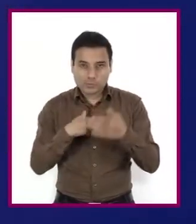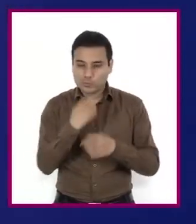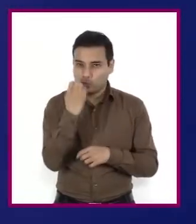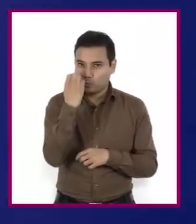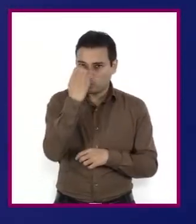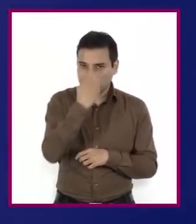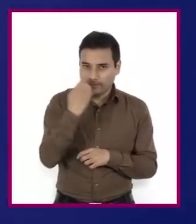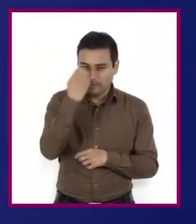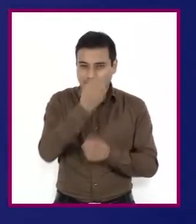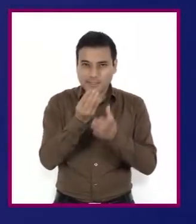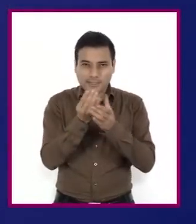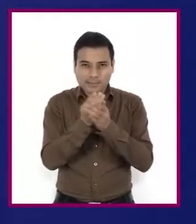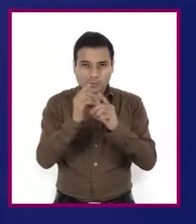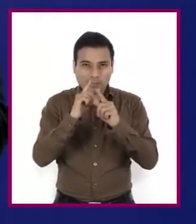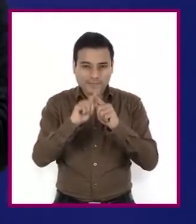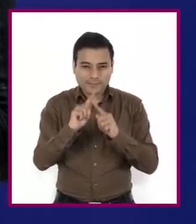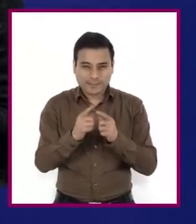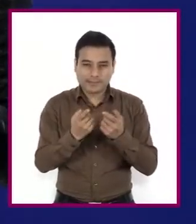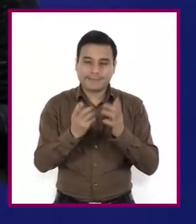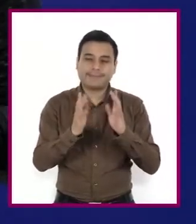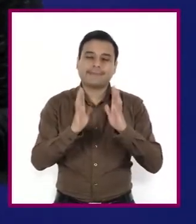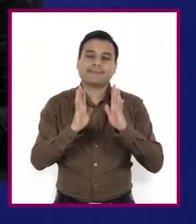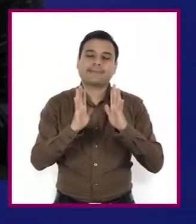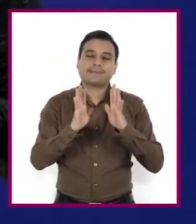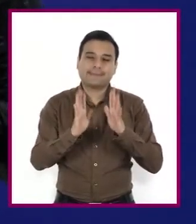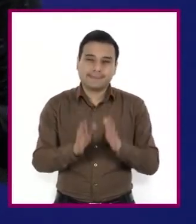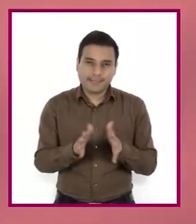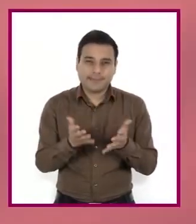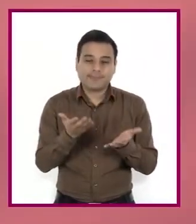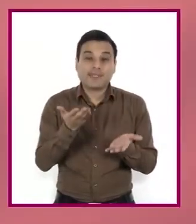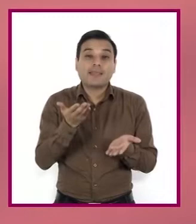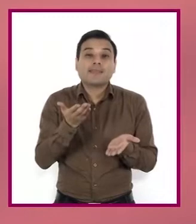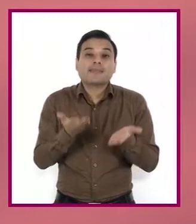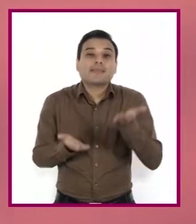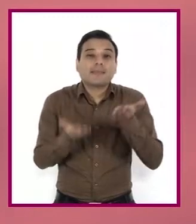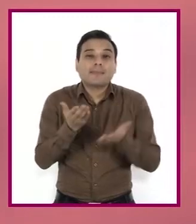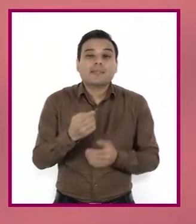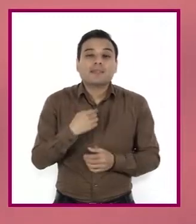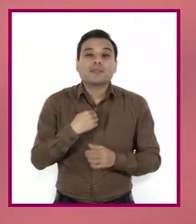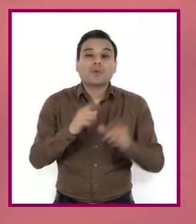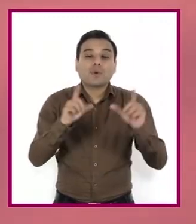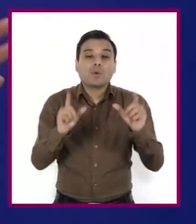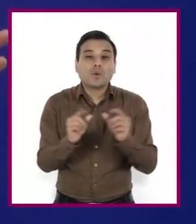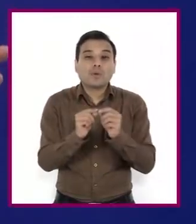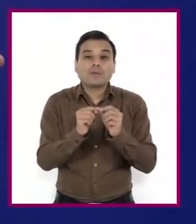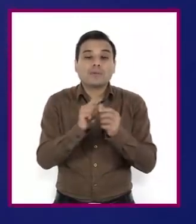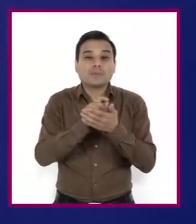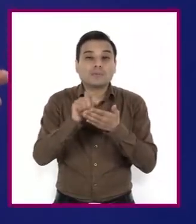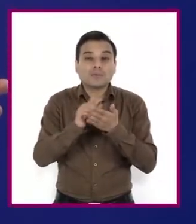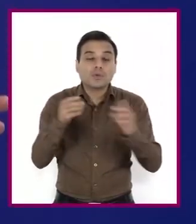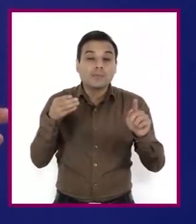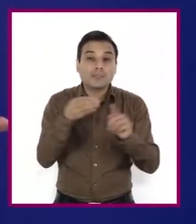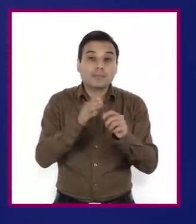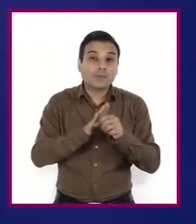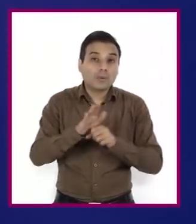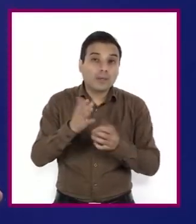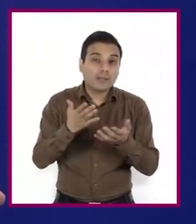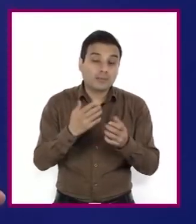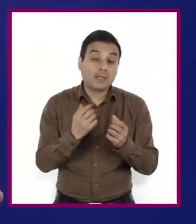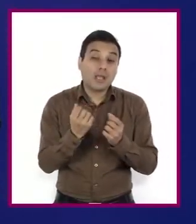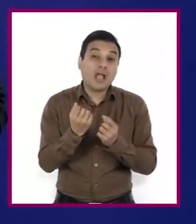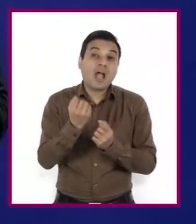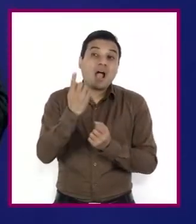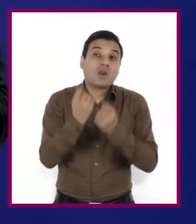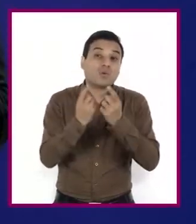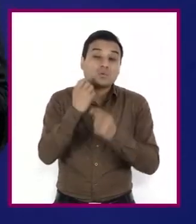la progresión temática, como dice, depende del objetivo que tengamos. Es decir, puede ser que alguien quiera hacerlo desde lo